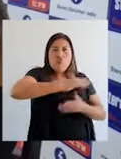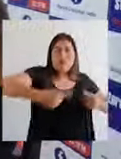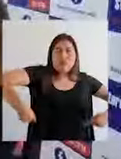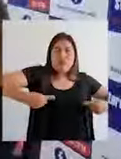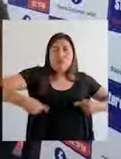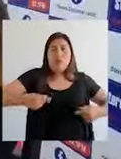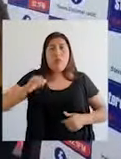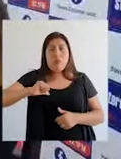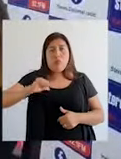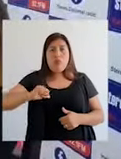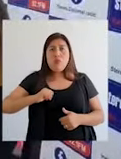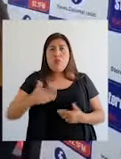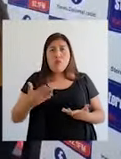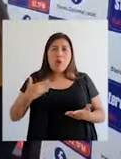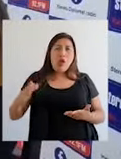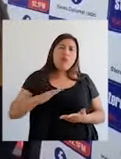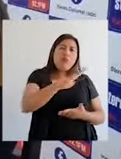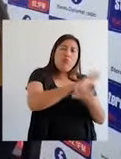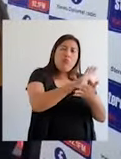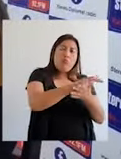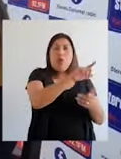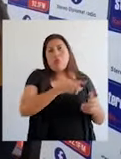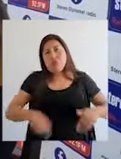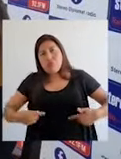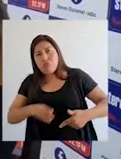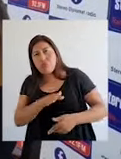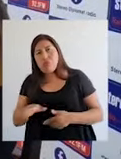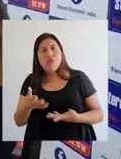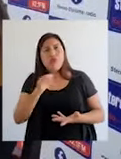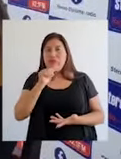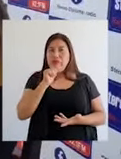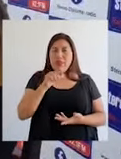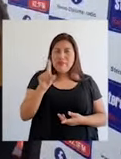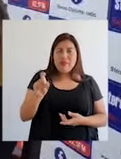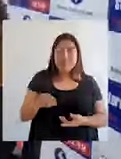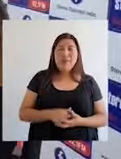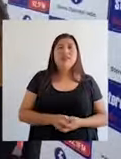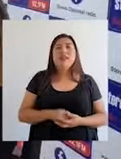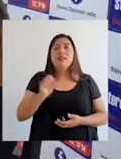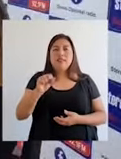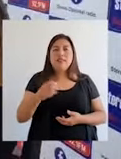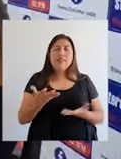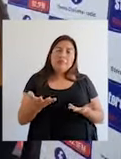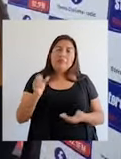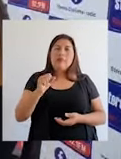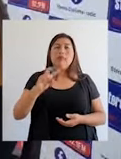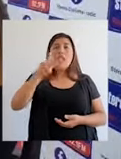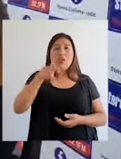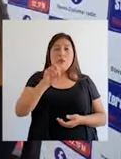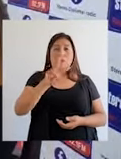y suban y, bueno, hagan todos sus trámites. ¿Se está cumpliendo eso? Creo que no, ¿no? Lo que sucede es que hasta el año